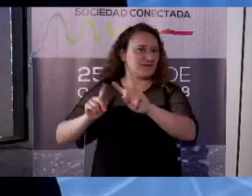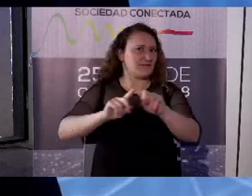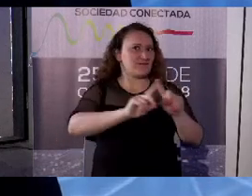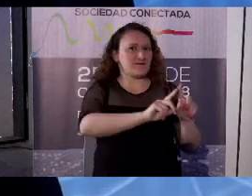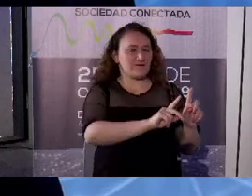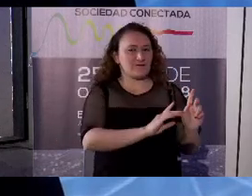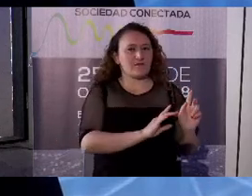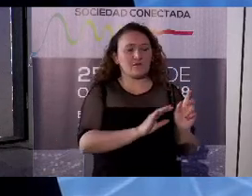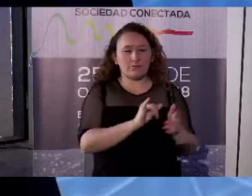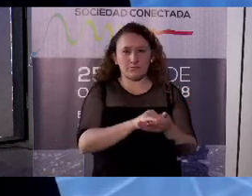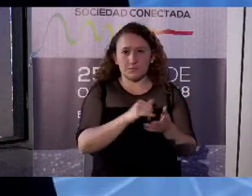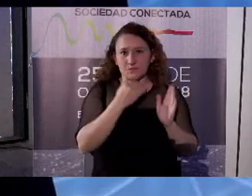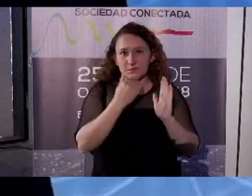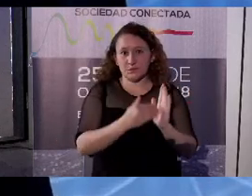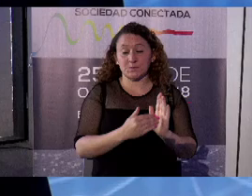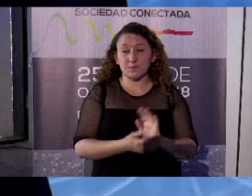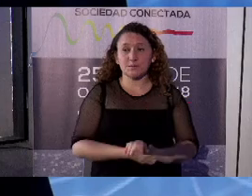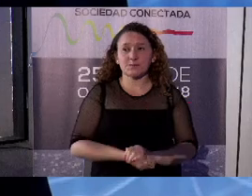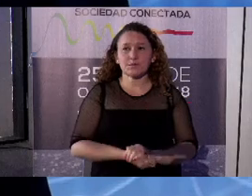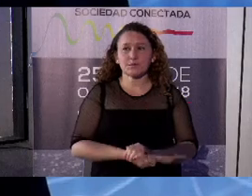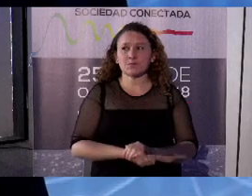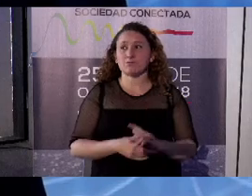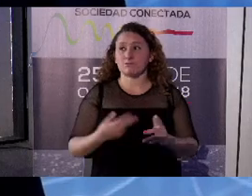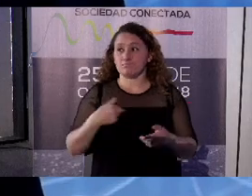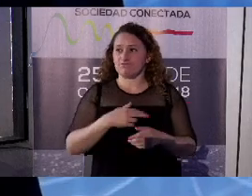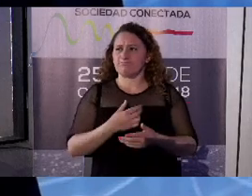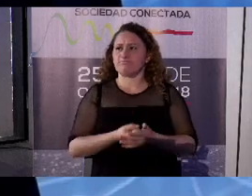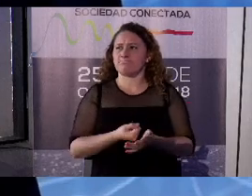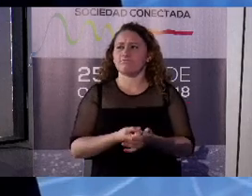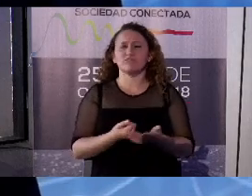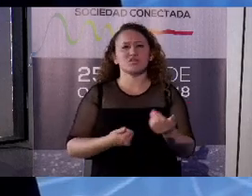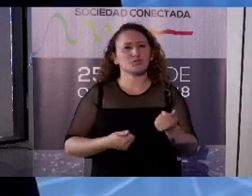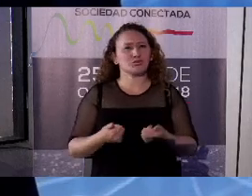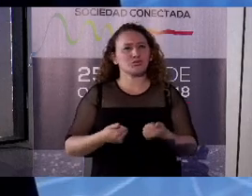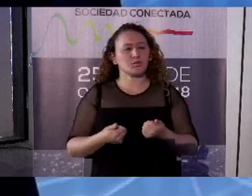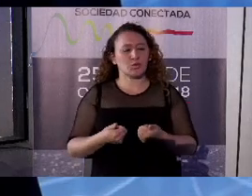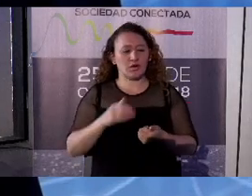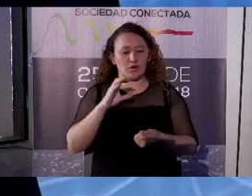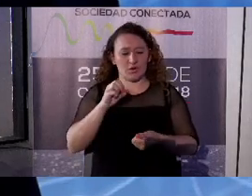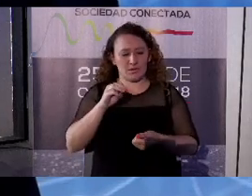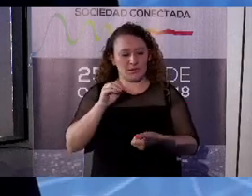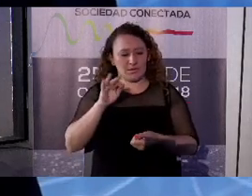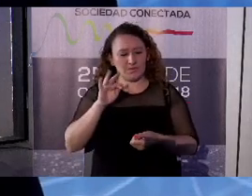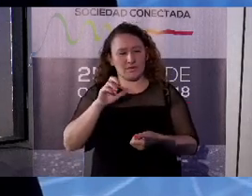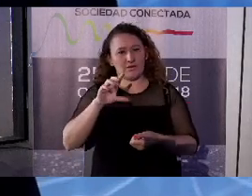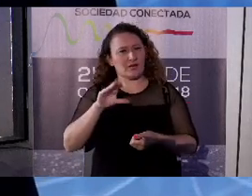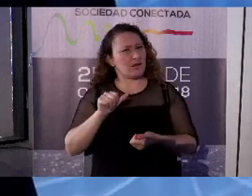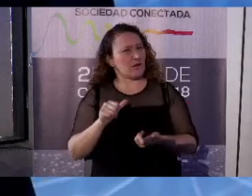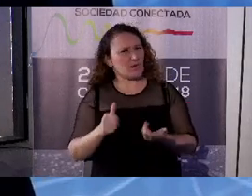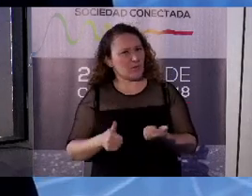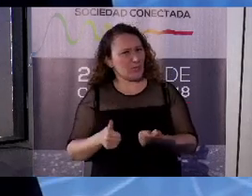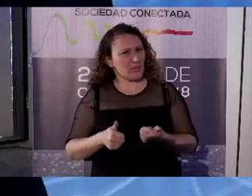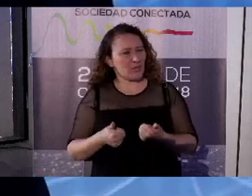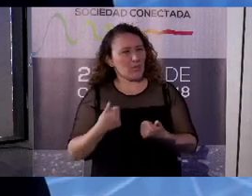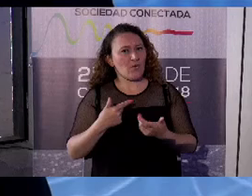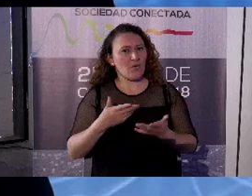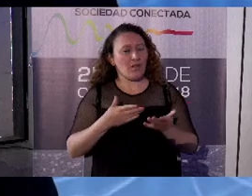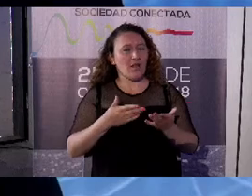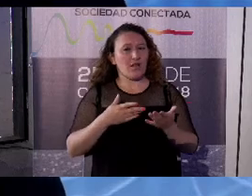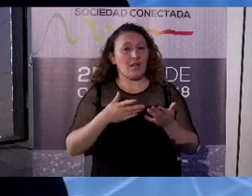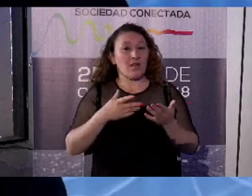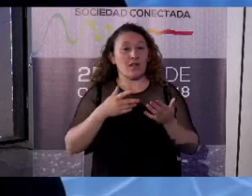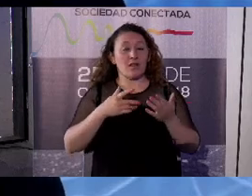encontrar un ejemplo algo que estamos tratando de hacer en enelca es basarnos en el objetivo de desarrollo sostenible número